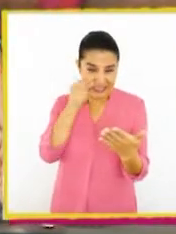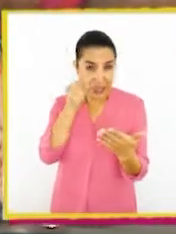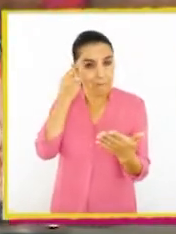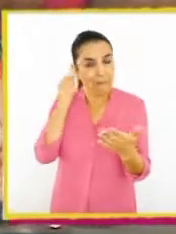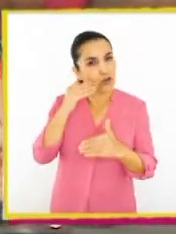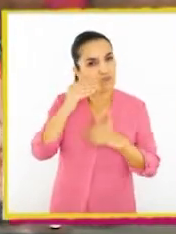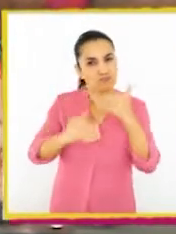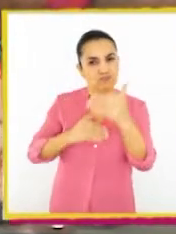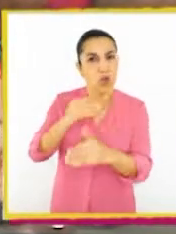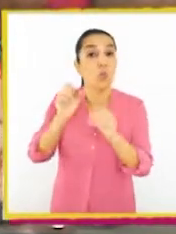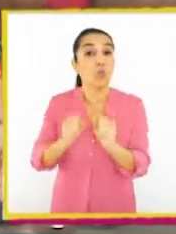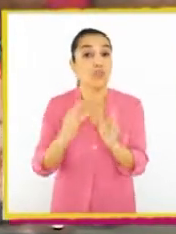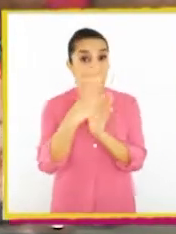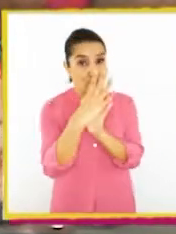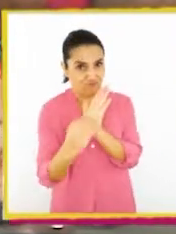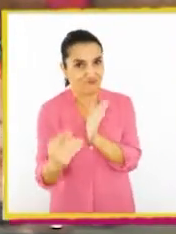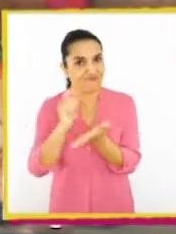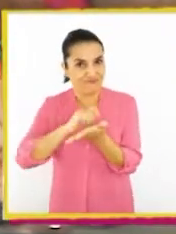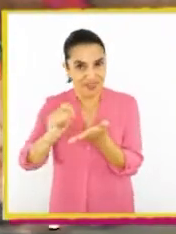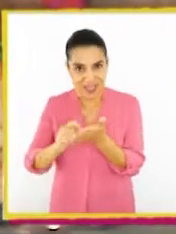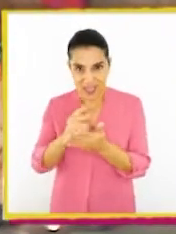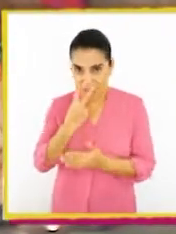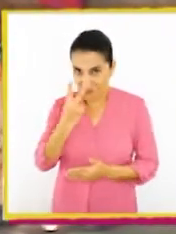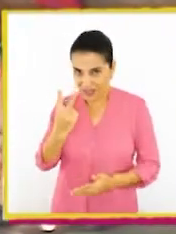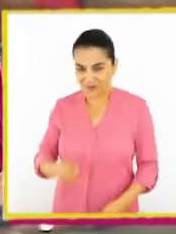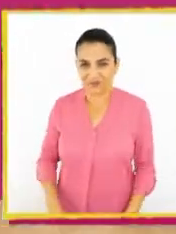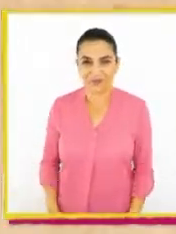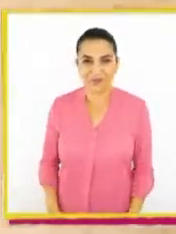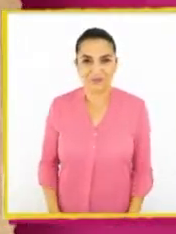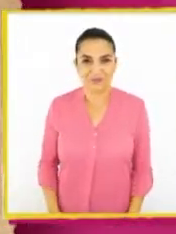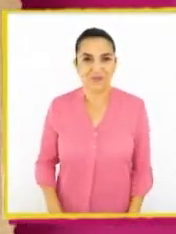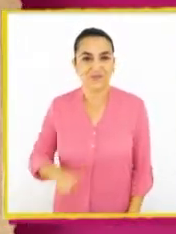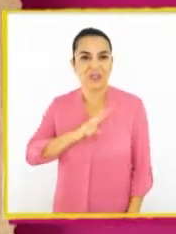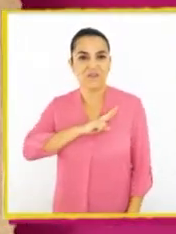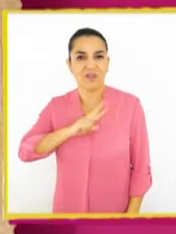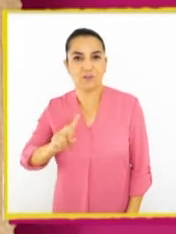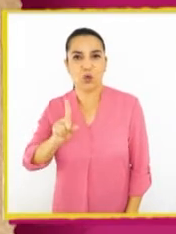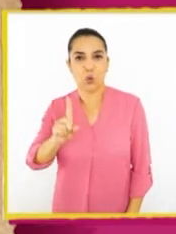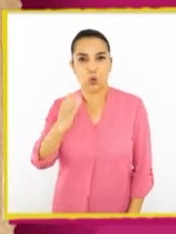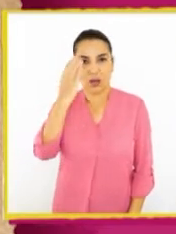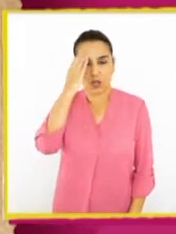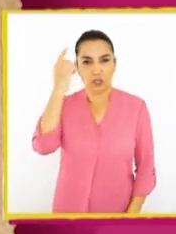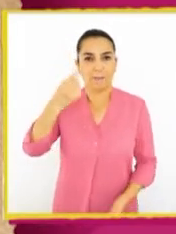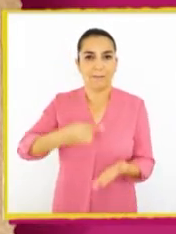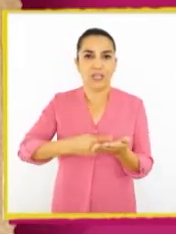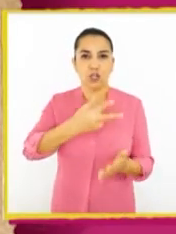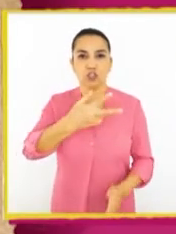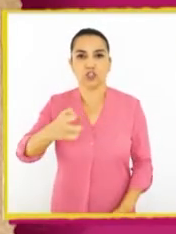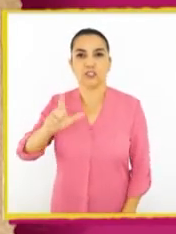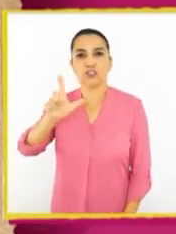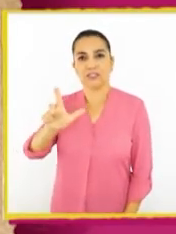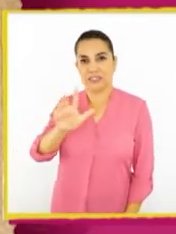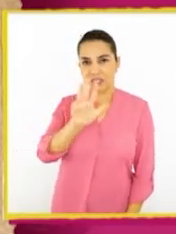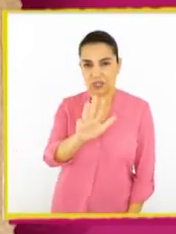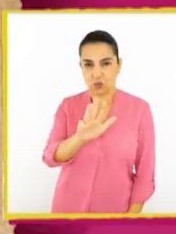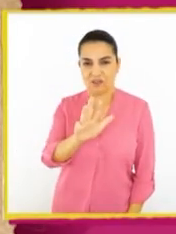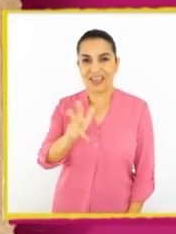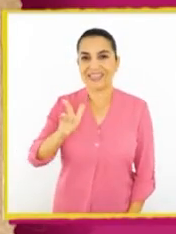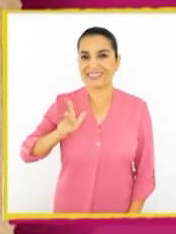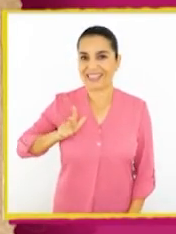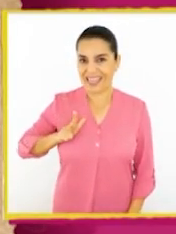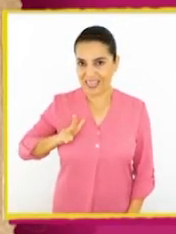mucho, pero con el tiempo pudieron transcribirla. Miren, escuchen. Valparaíso, 1 de agosto de